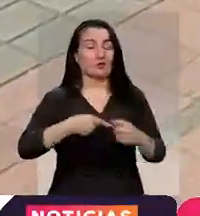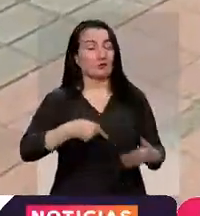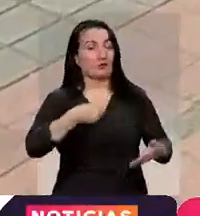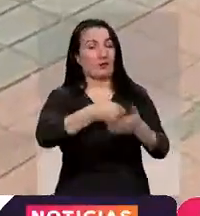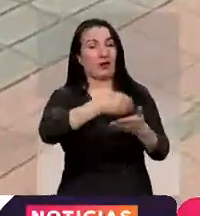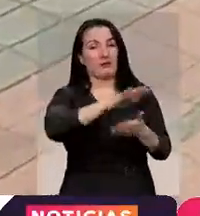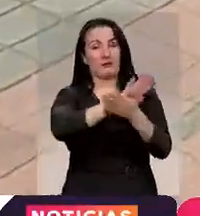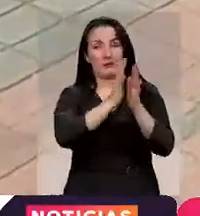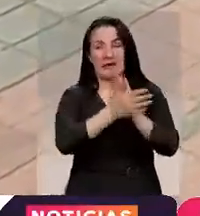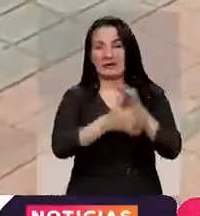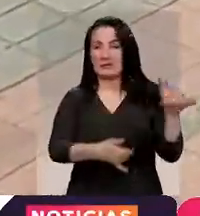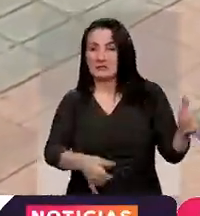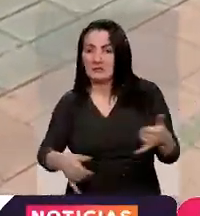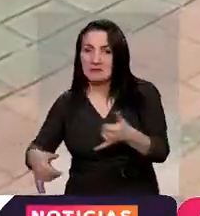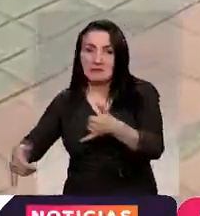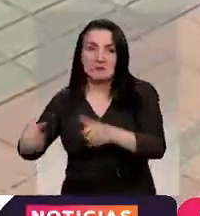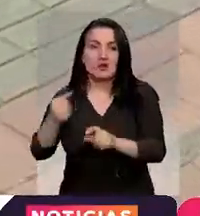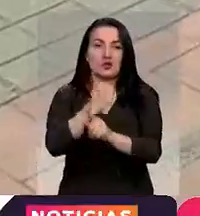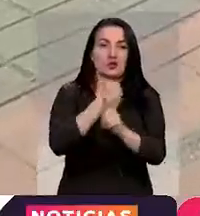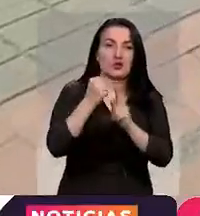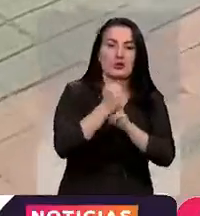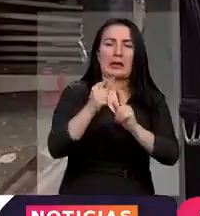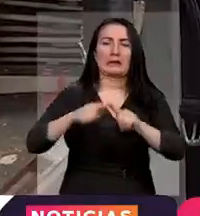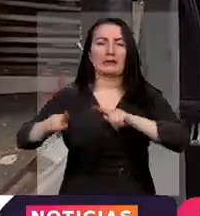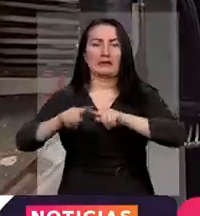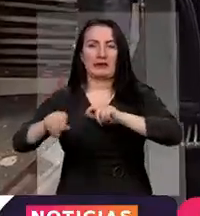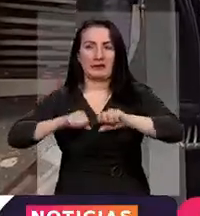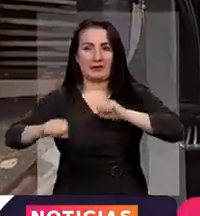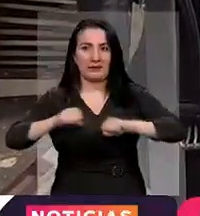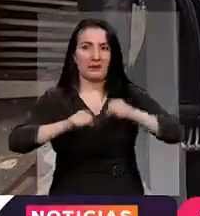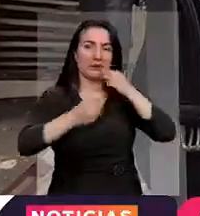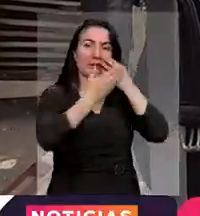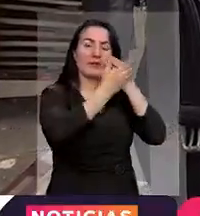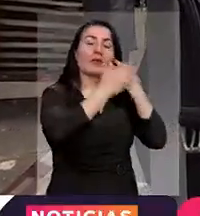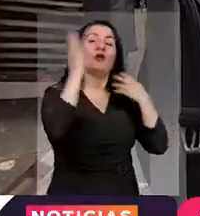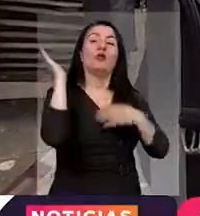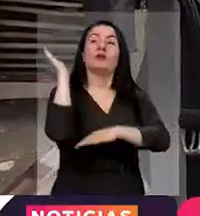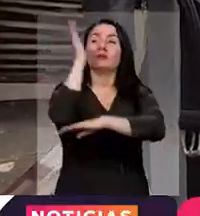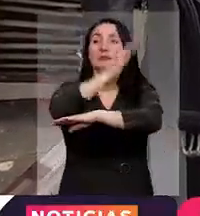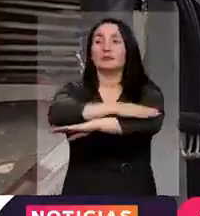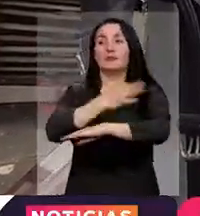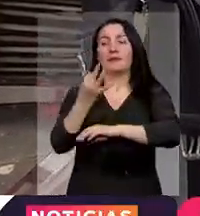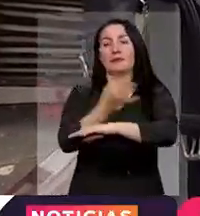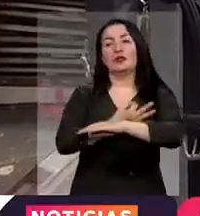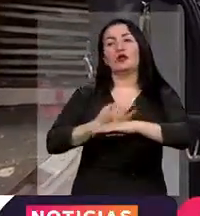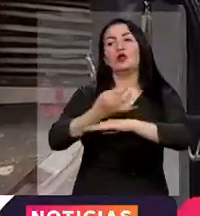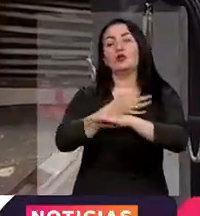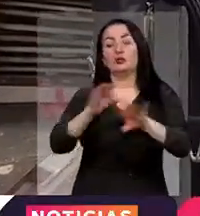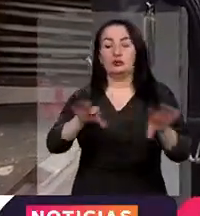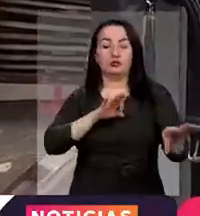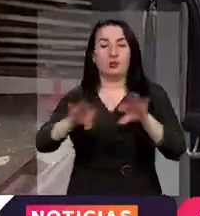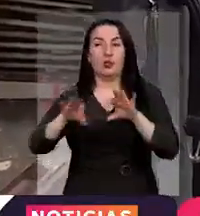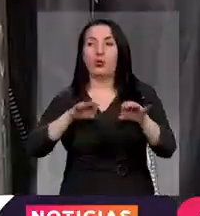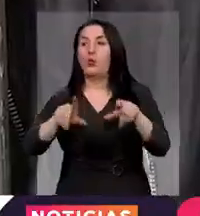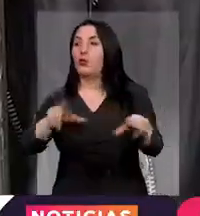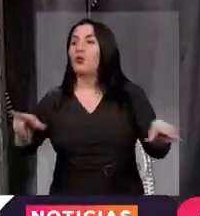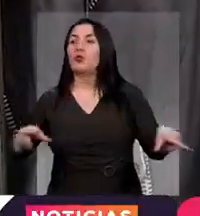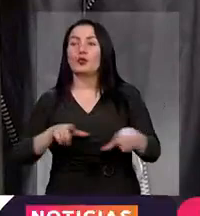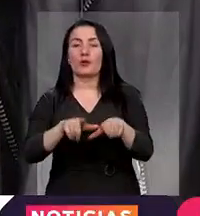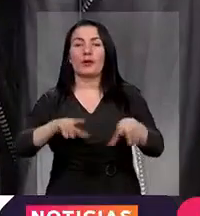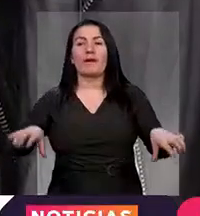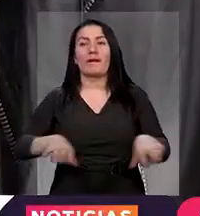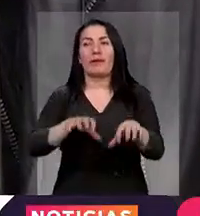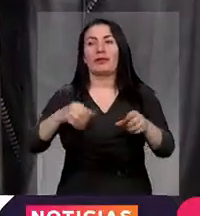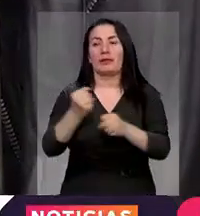IPES. Los infractores podrán realizar distintas actividades en jornadas de 3 horas y también podrán elegir el lugar donde realizarán